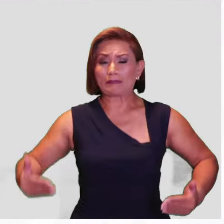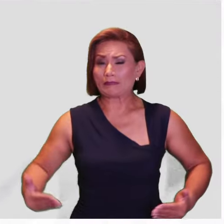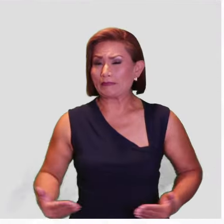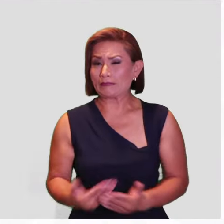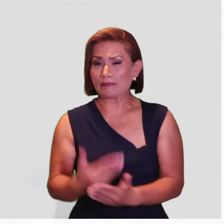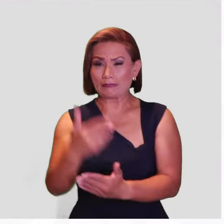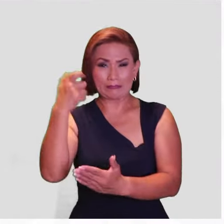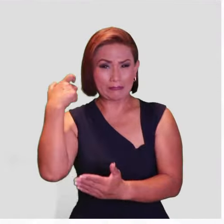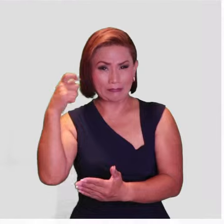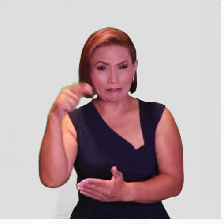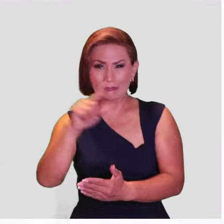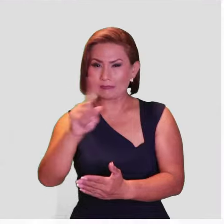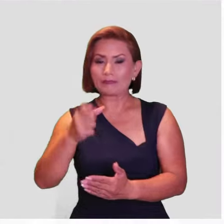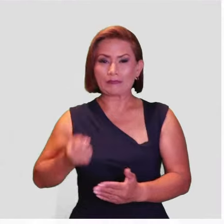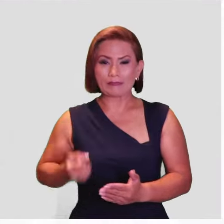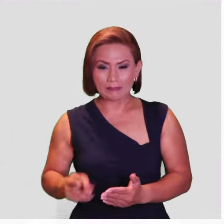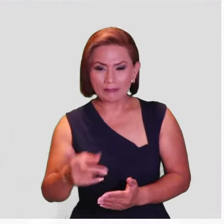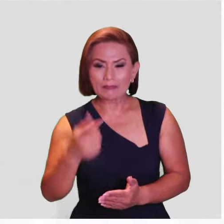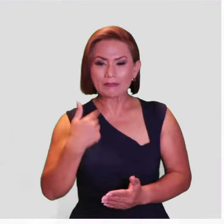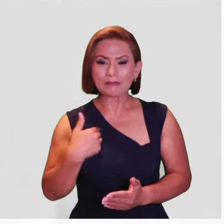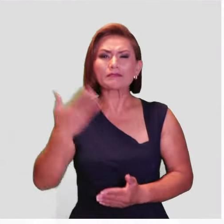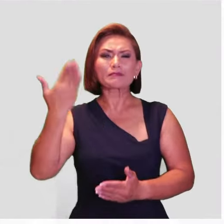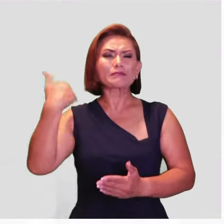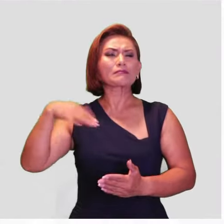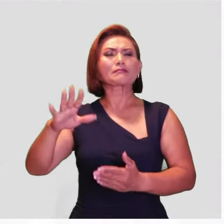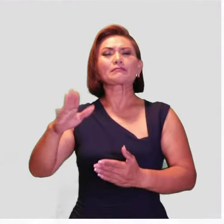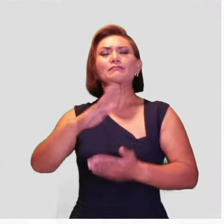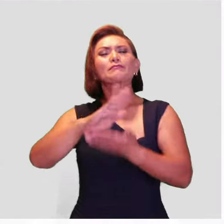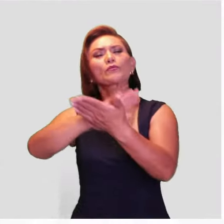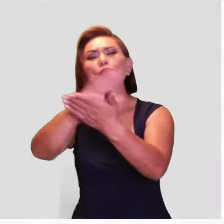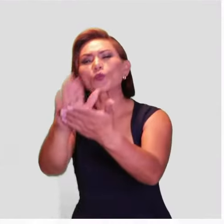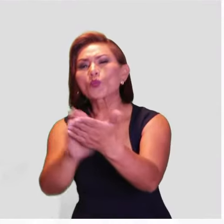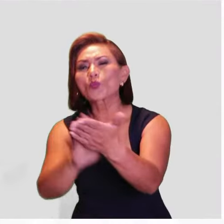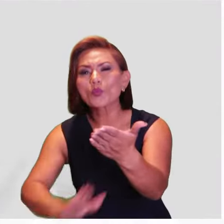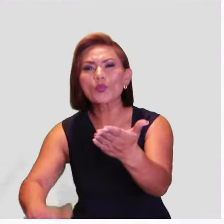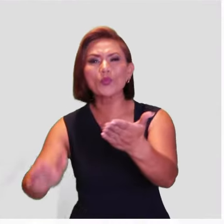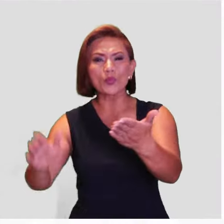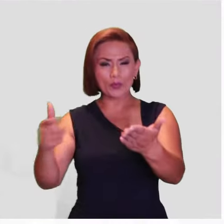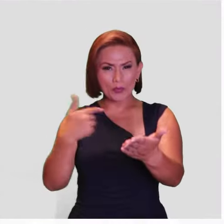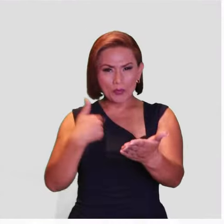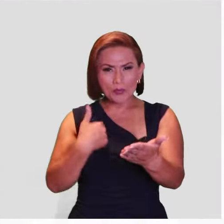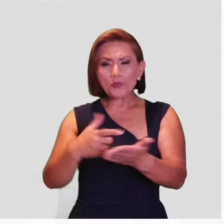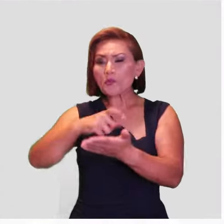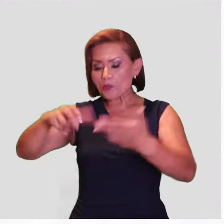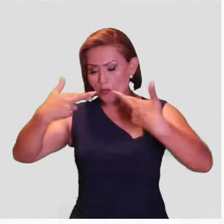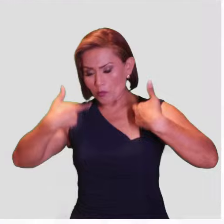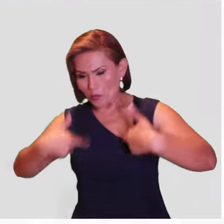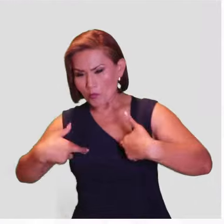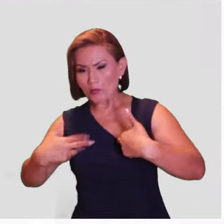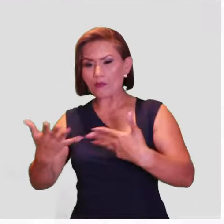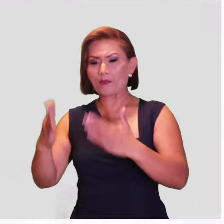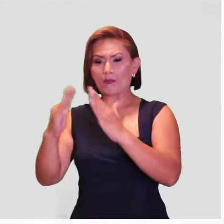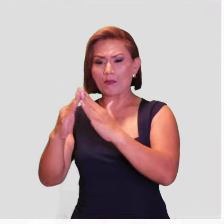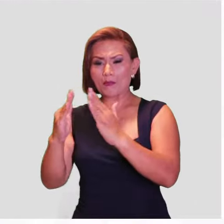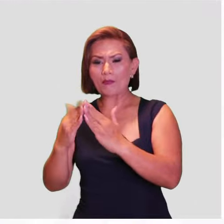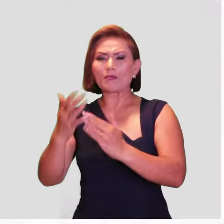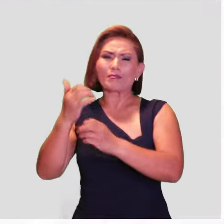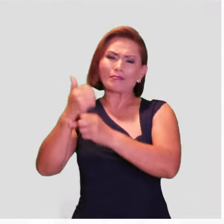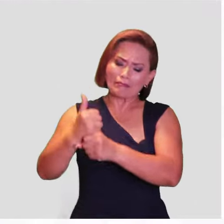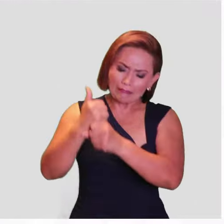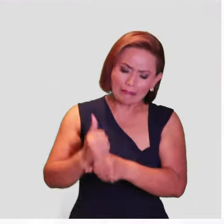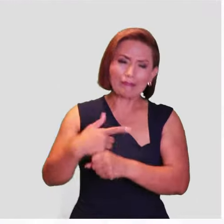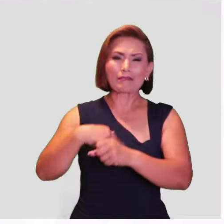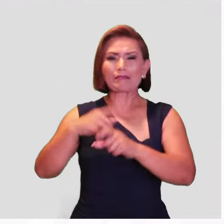cuesta comprar ropa a la familia y llevar el alimento a la casa. He sufrido, por eso valoro el trabajo de cada